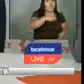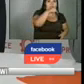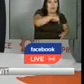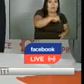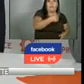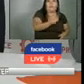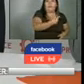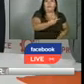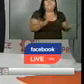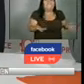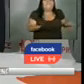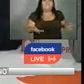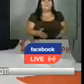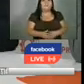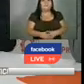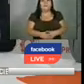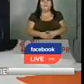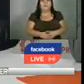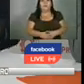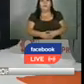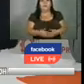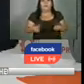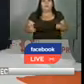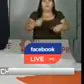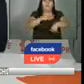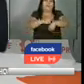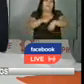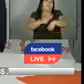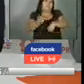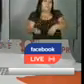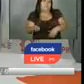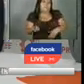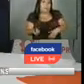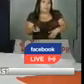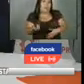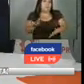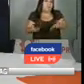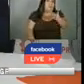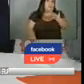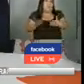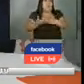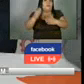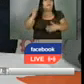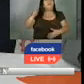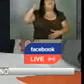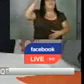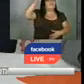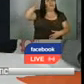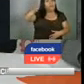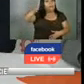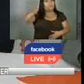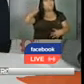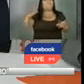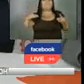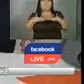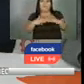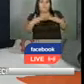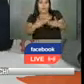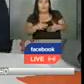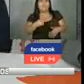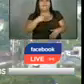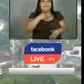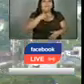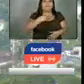colocar su producto en el mercado. De una medida de corto plazo, pero que en el mediano plazo ya va dejando también efectos